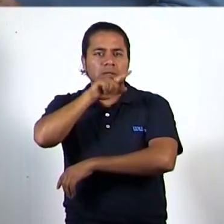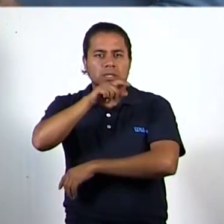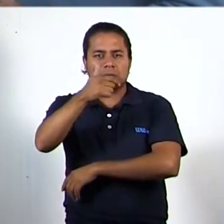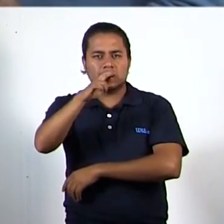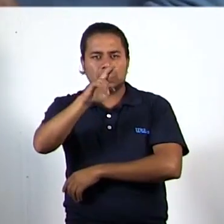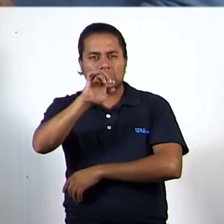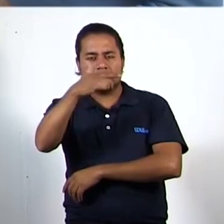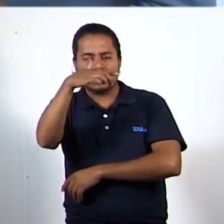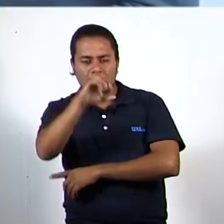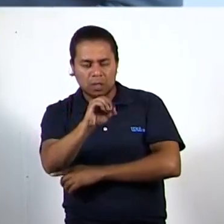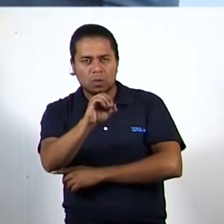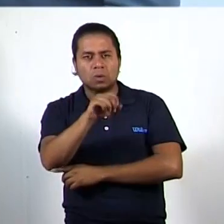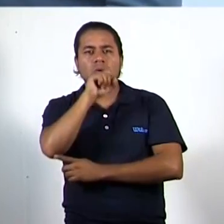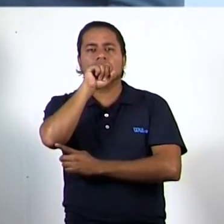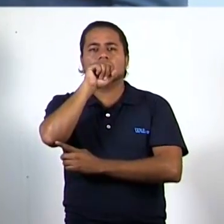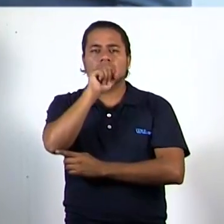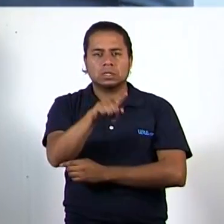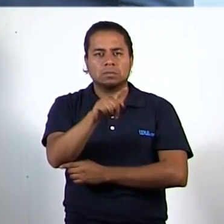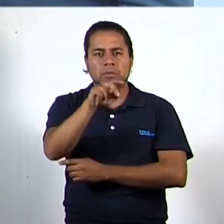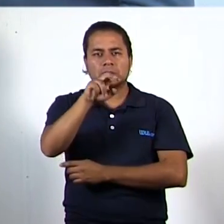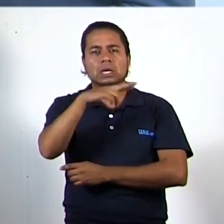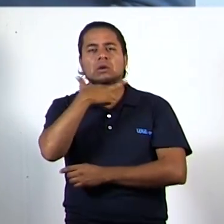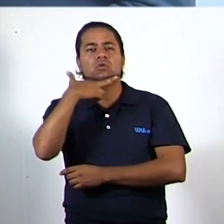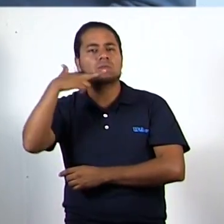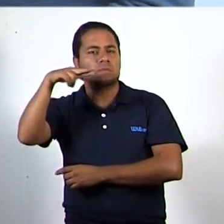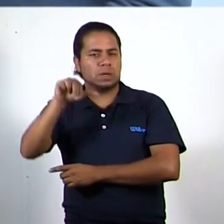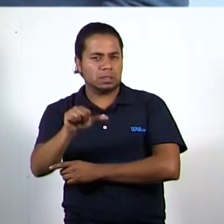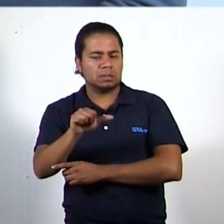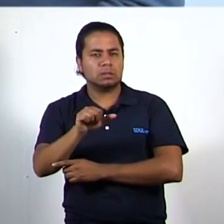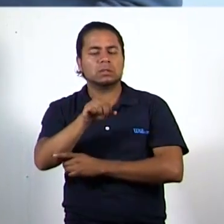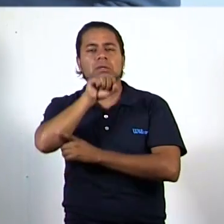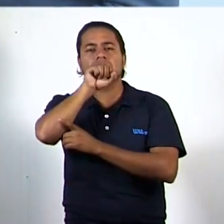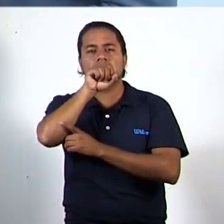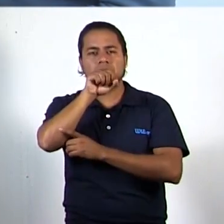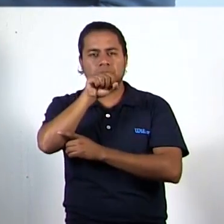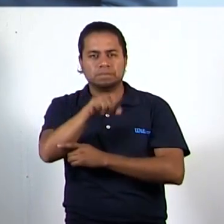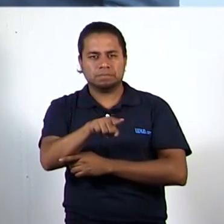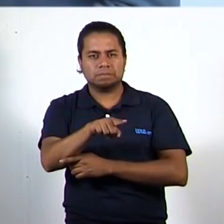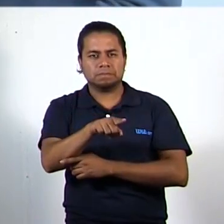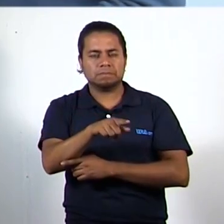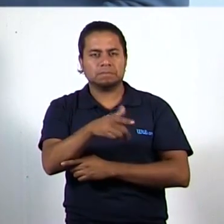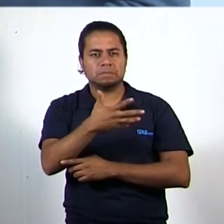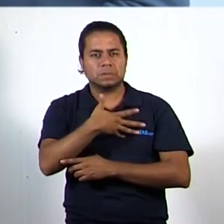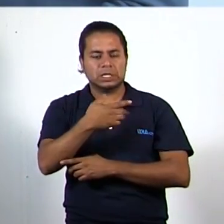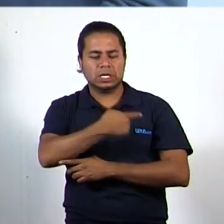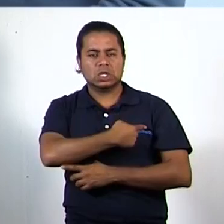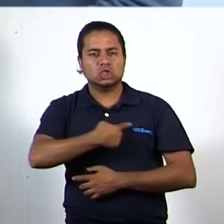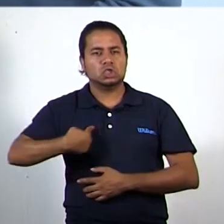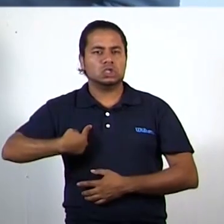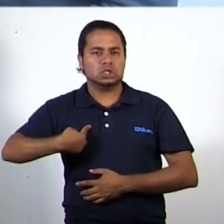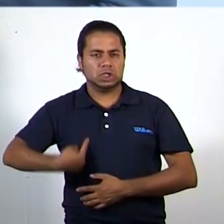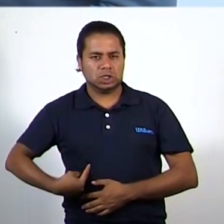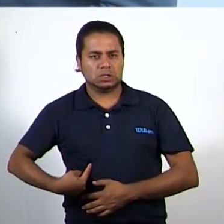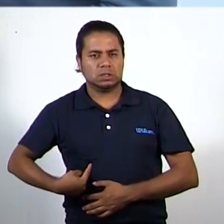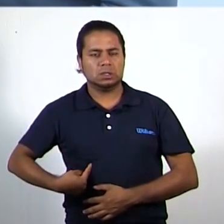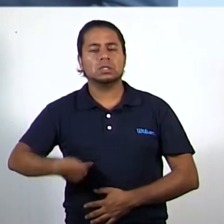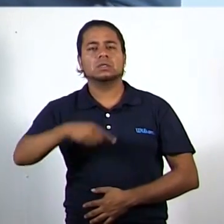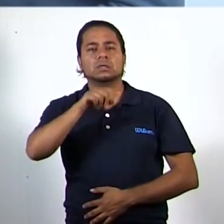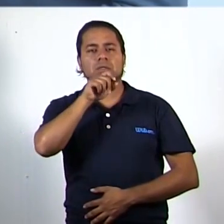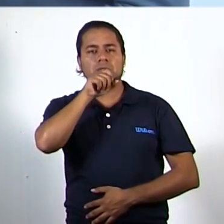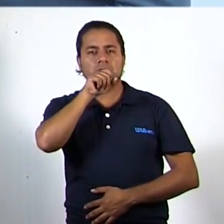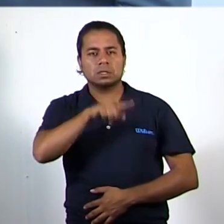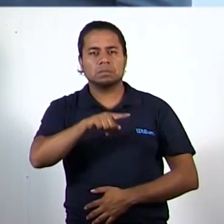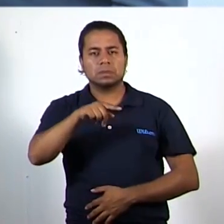griego, en el sistema de numeración romano, en el sistema de numeración chino, en el sistema de